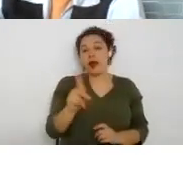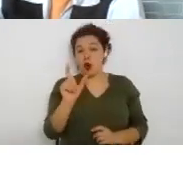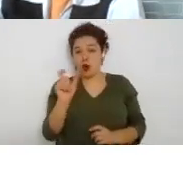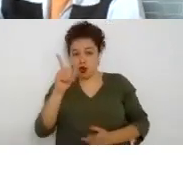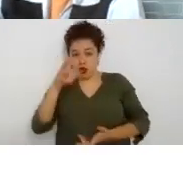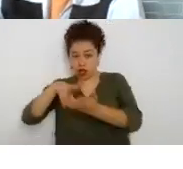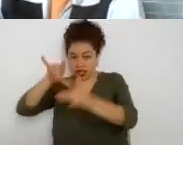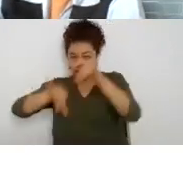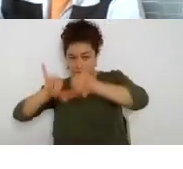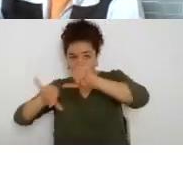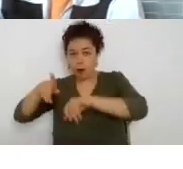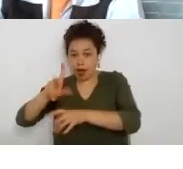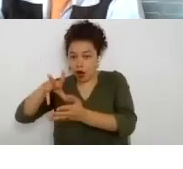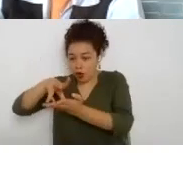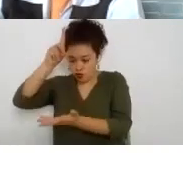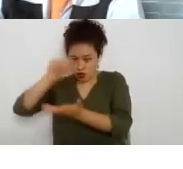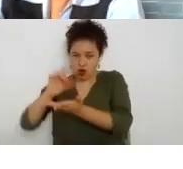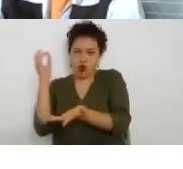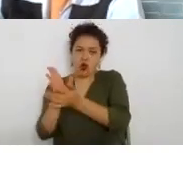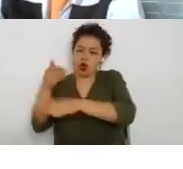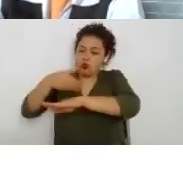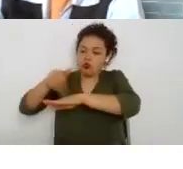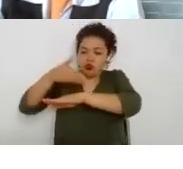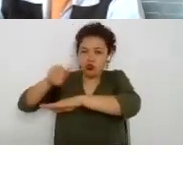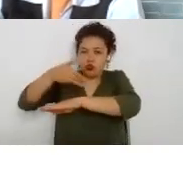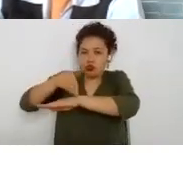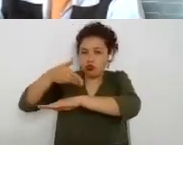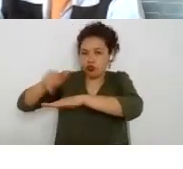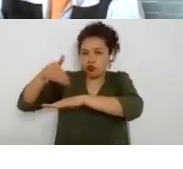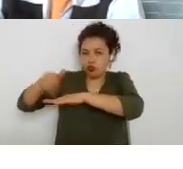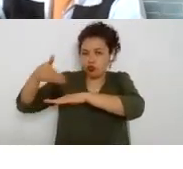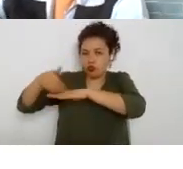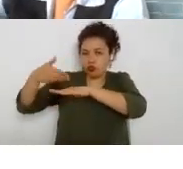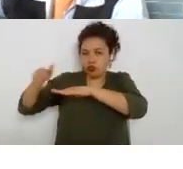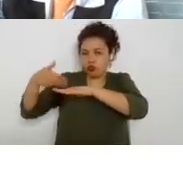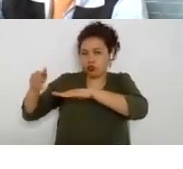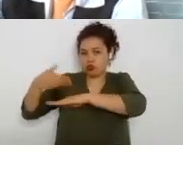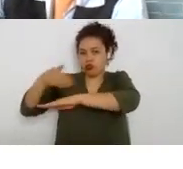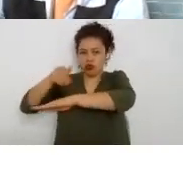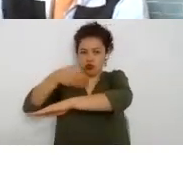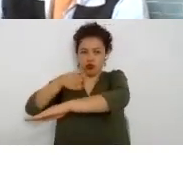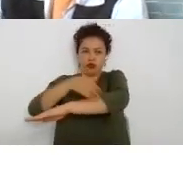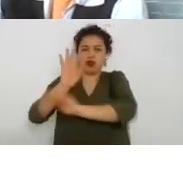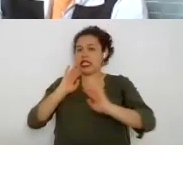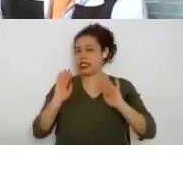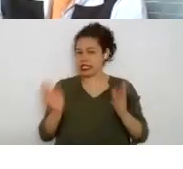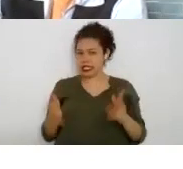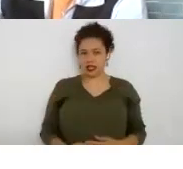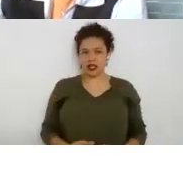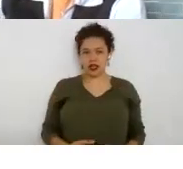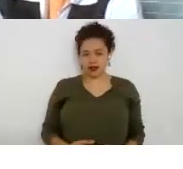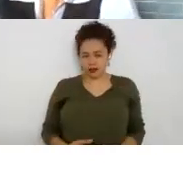químicos en polvo, simplemente con un cepillo de cerdas suaves, hacemos un retiro del exceso de, ¿ok? O con una